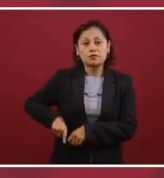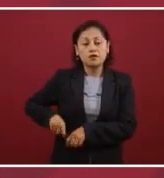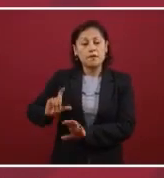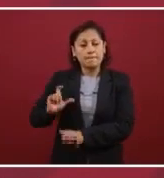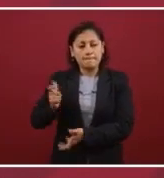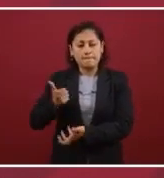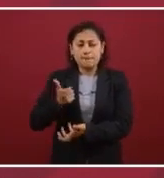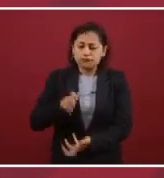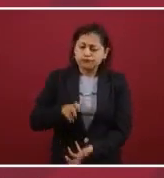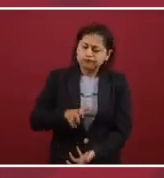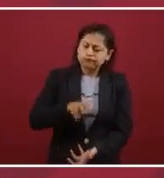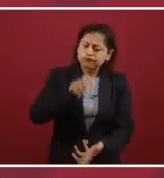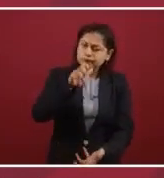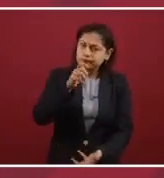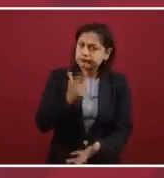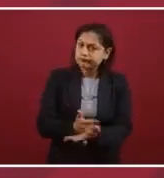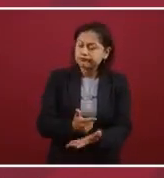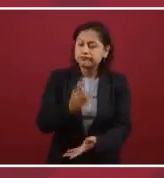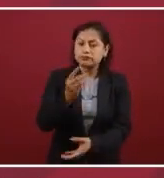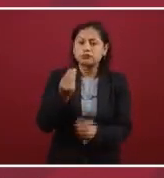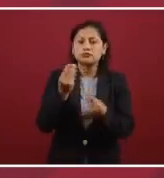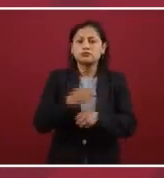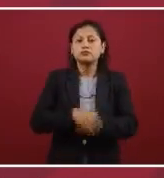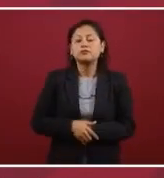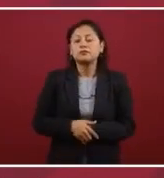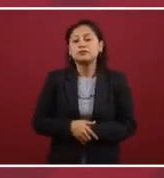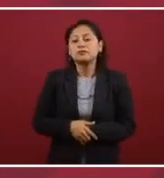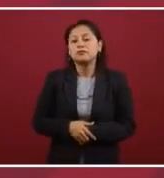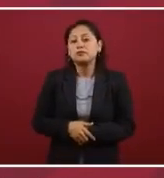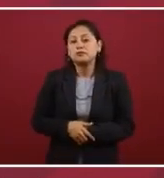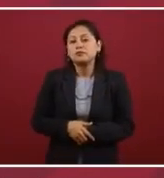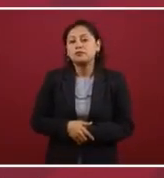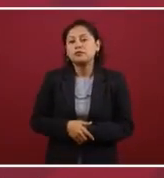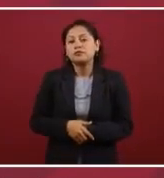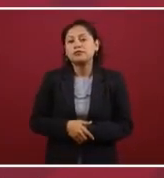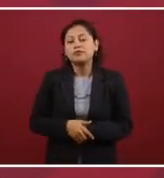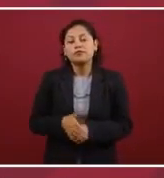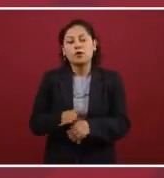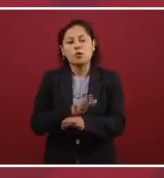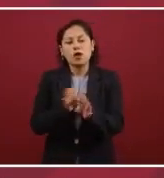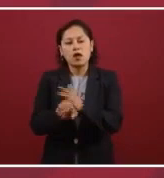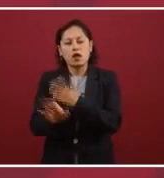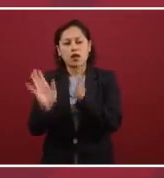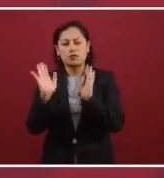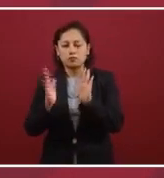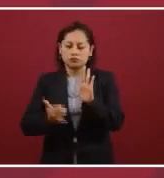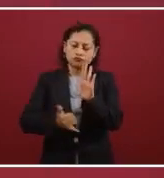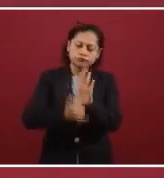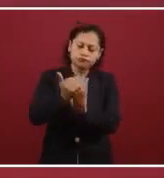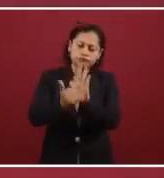muchísimo dinero. Si un hospital cuesta 500 millones,